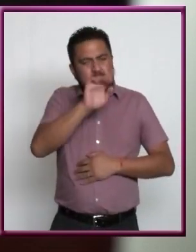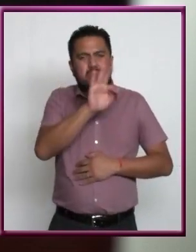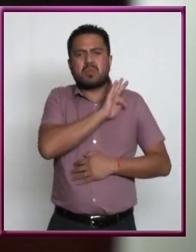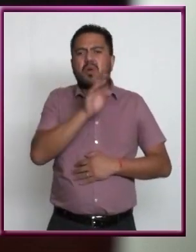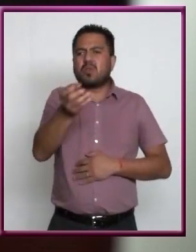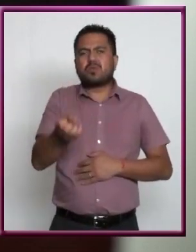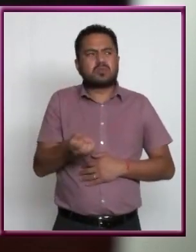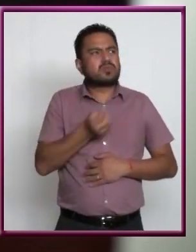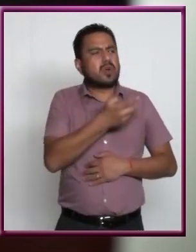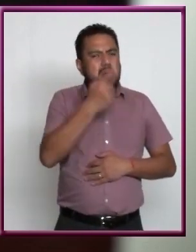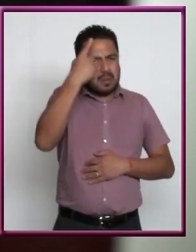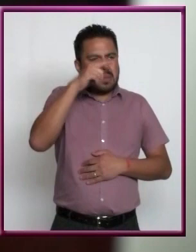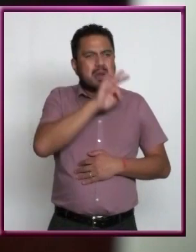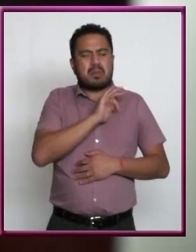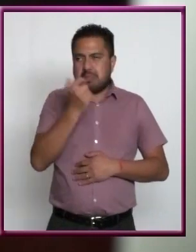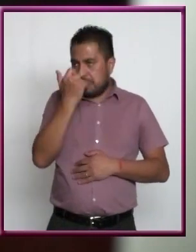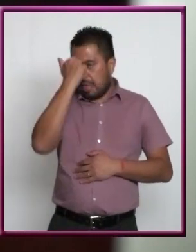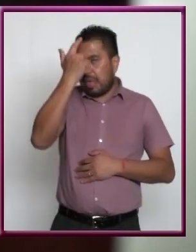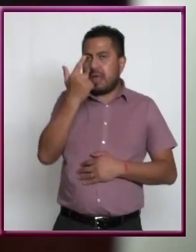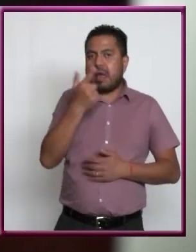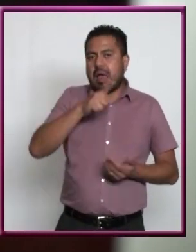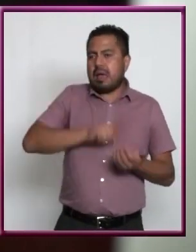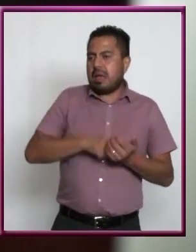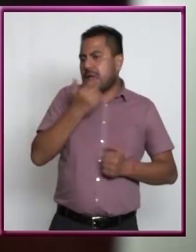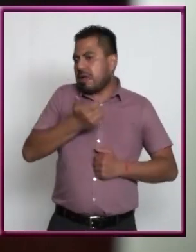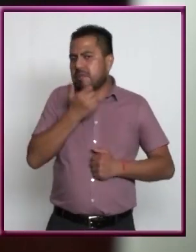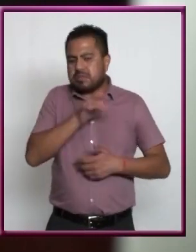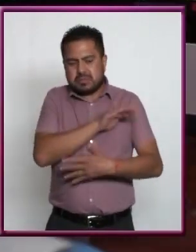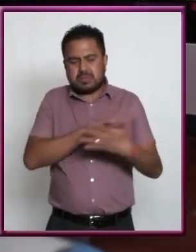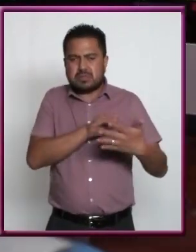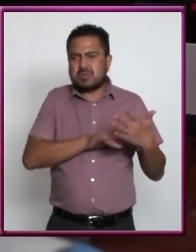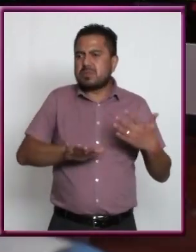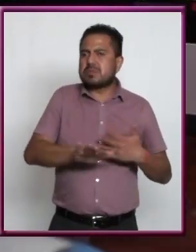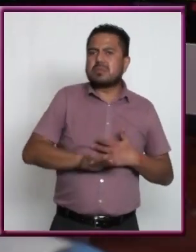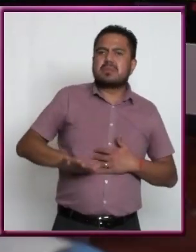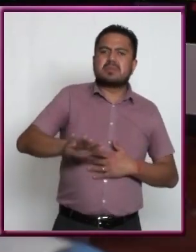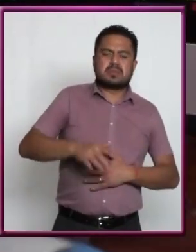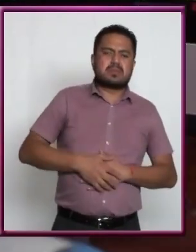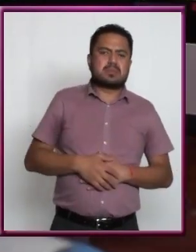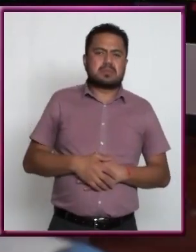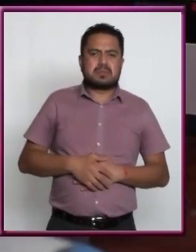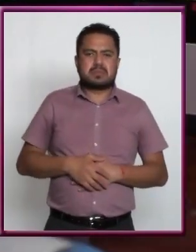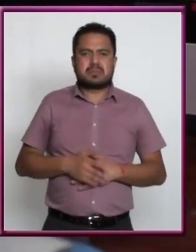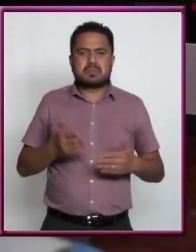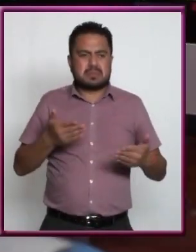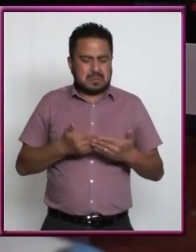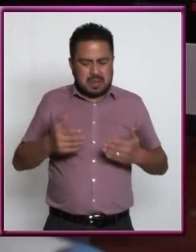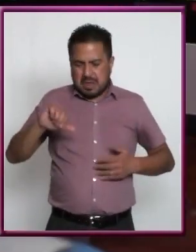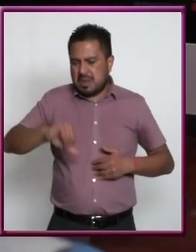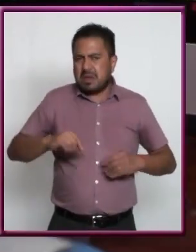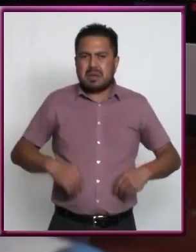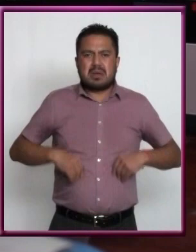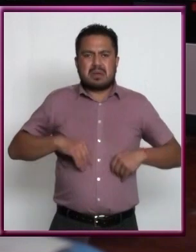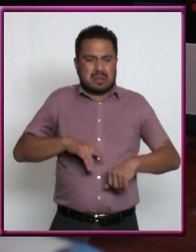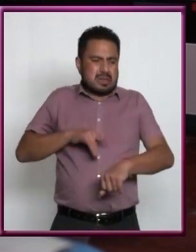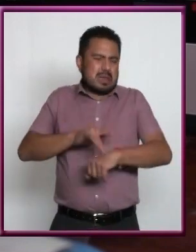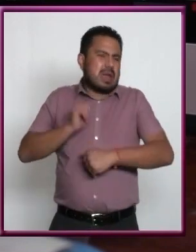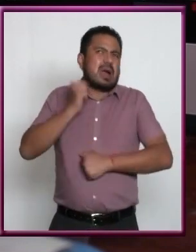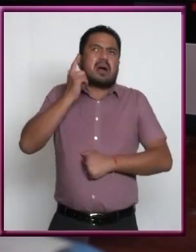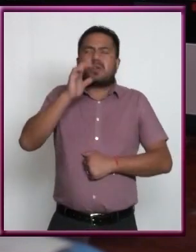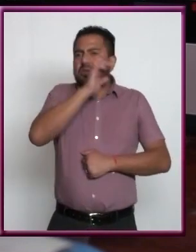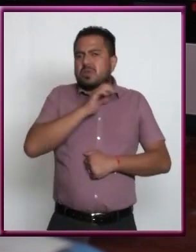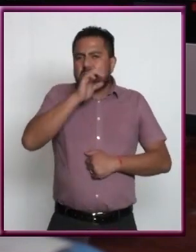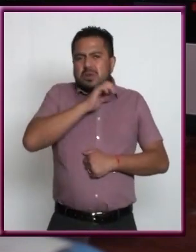recomendaciones podrías darle como para que puedan crear sus propios hábitos de lectura? Ahora mismo estamos viviendo un momento bastante curioso y